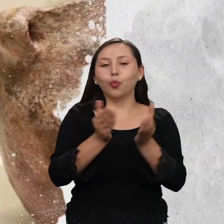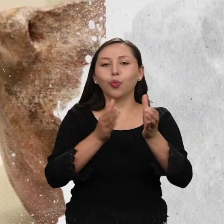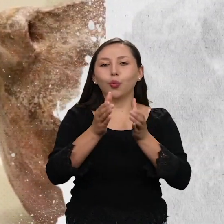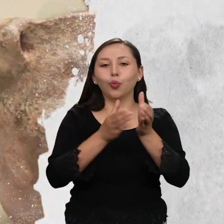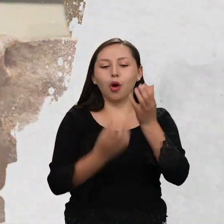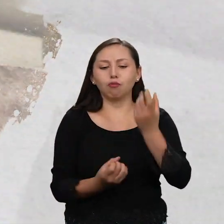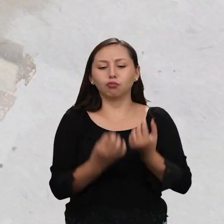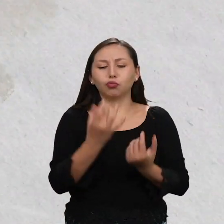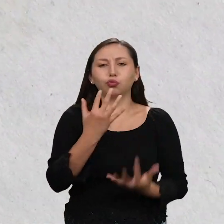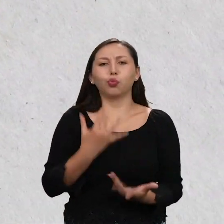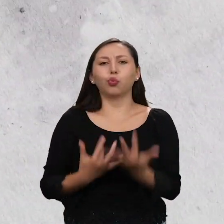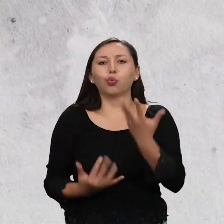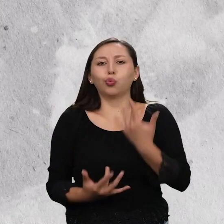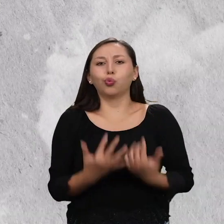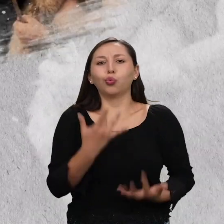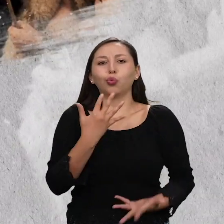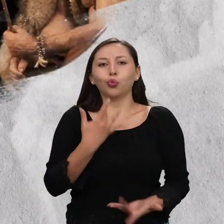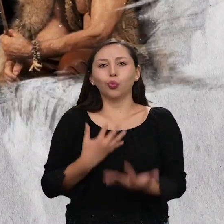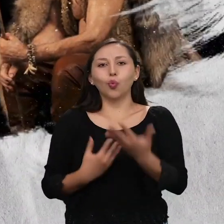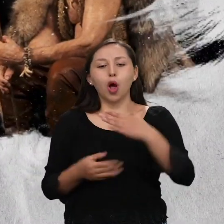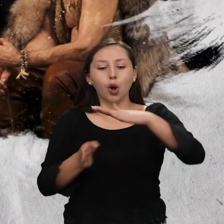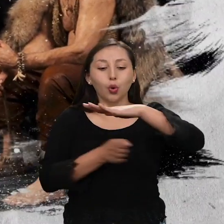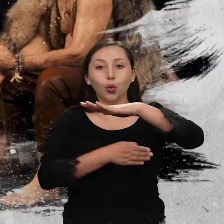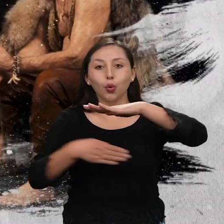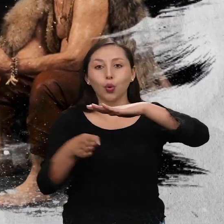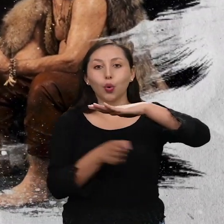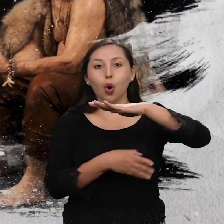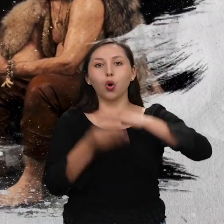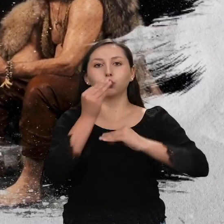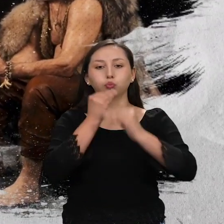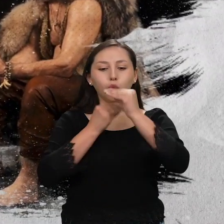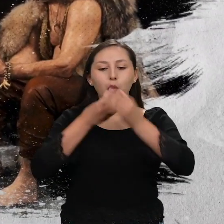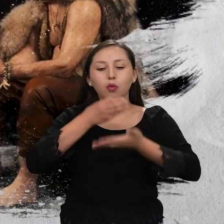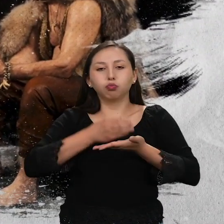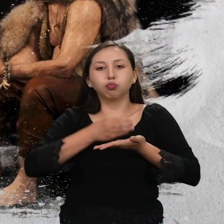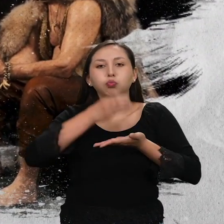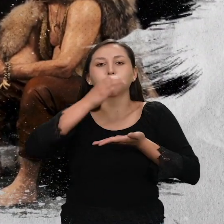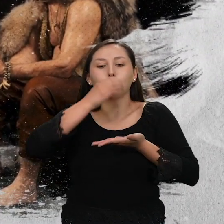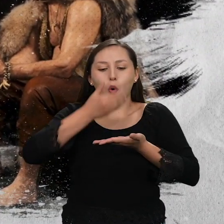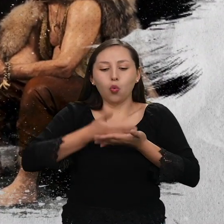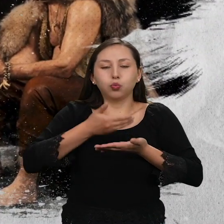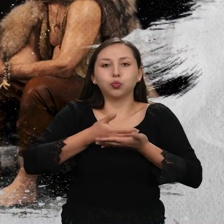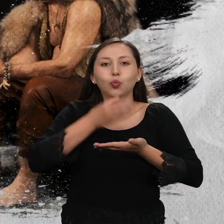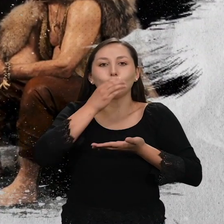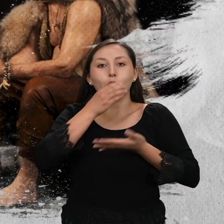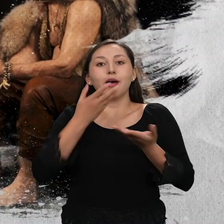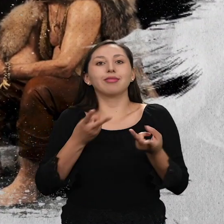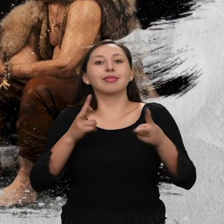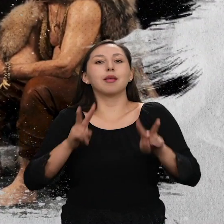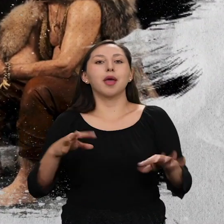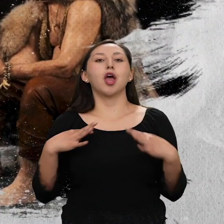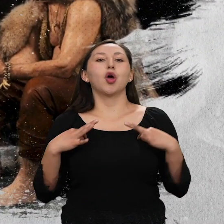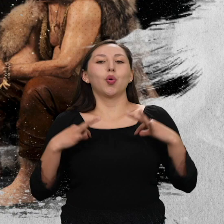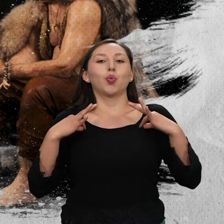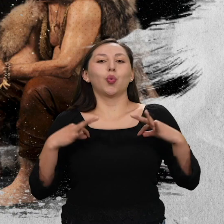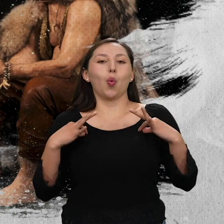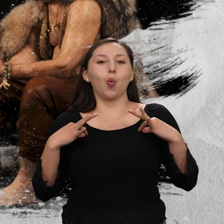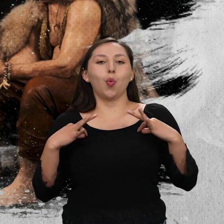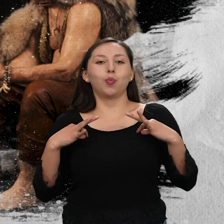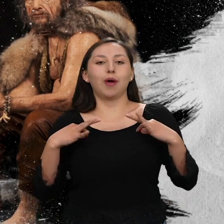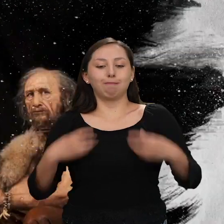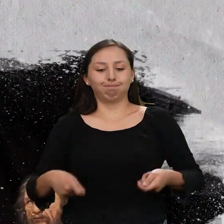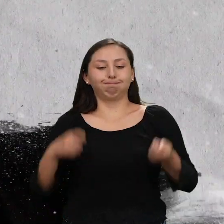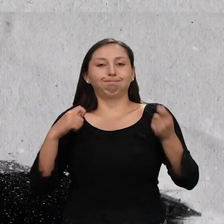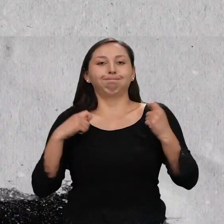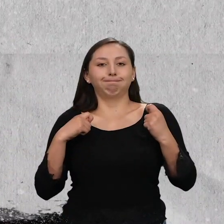barro quemado para almacenar y cocinar. Y también se inventó la textilería, para fabricar vestimentas